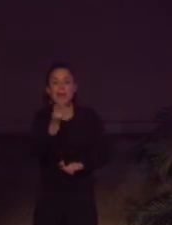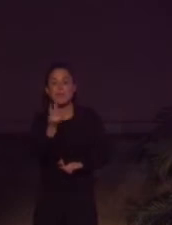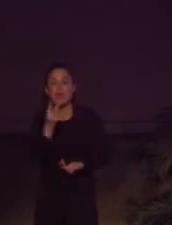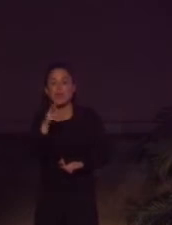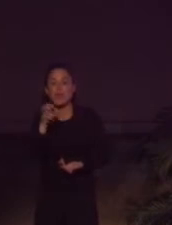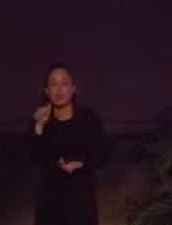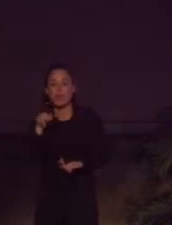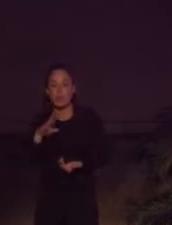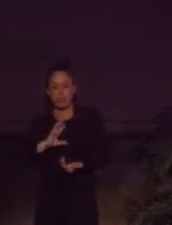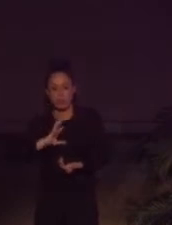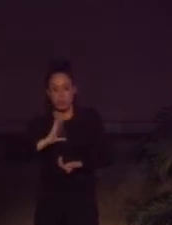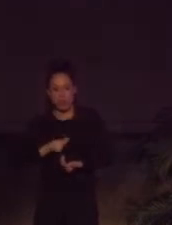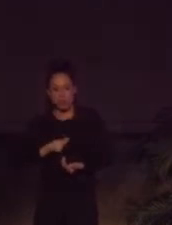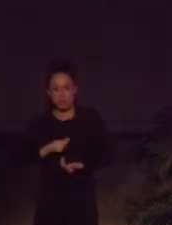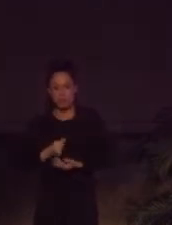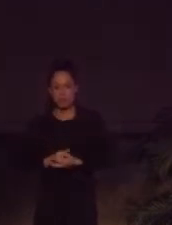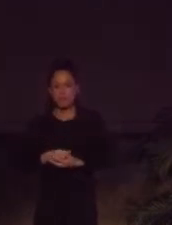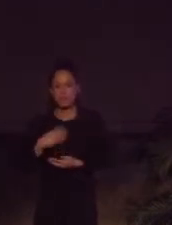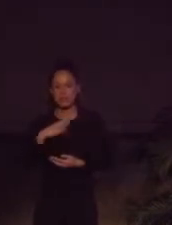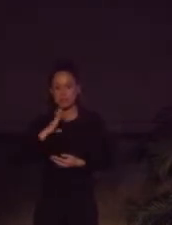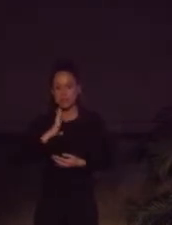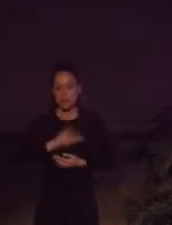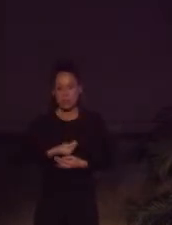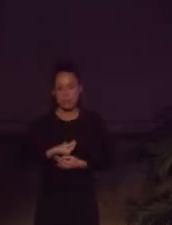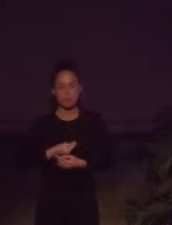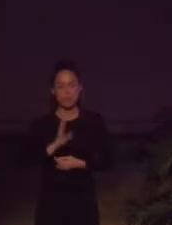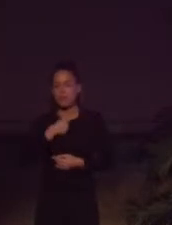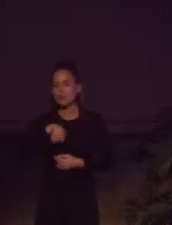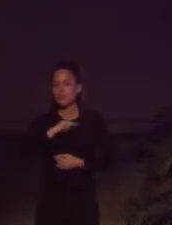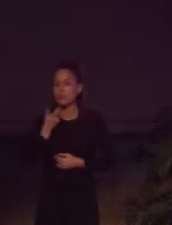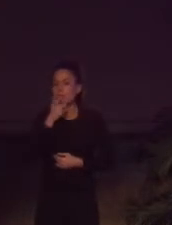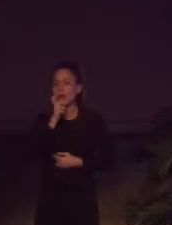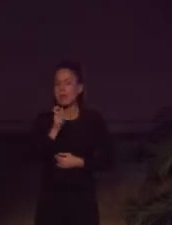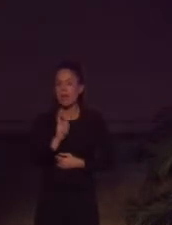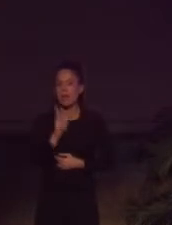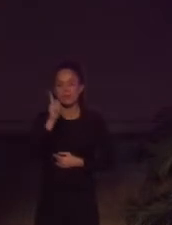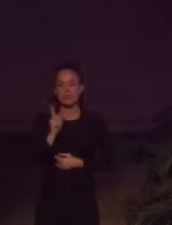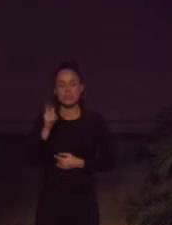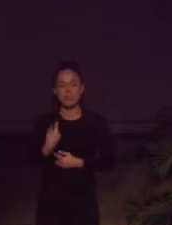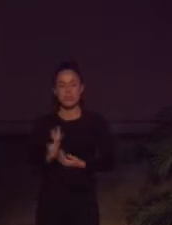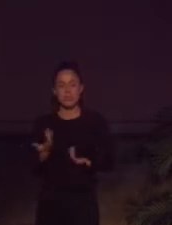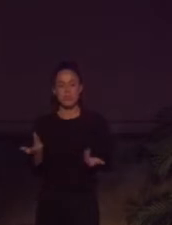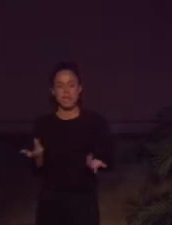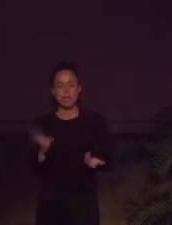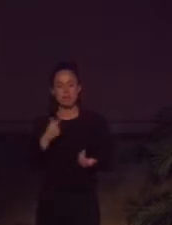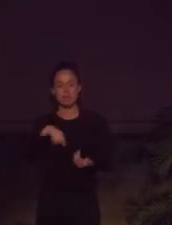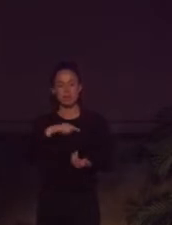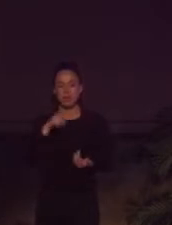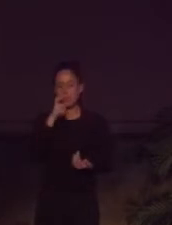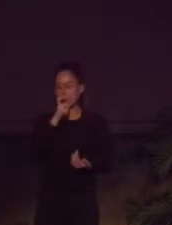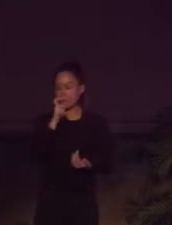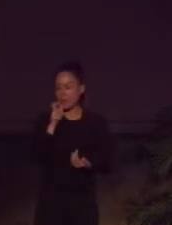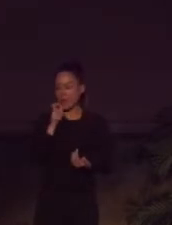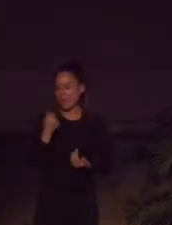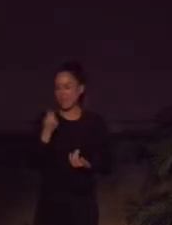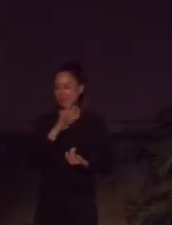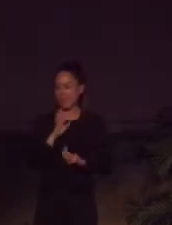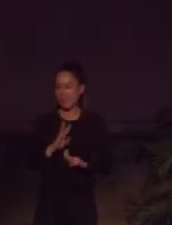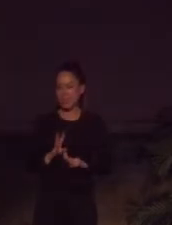Parole de Queer era como una palabra de Dios, ¿no? Una palabra de verdad, pero en Parole que suena como más maricona, digamos, más nuestro rollo,